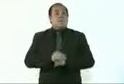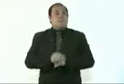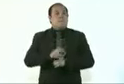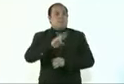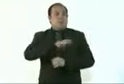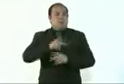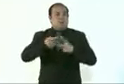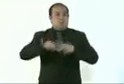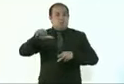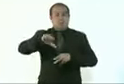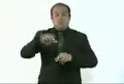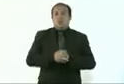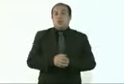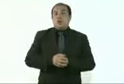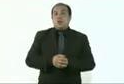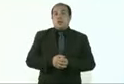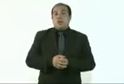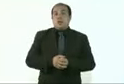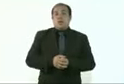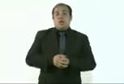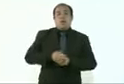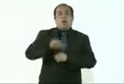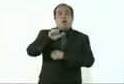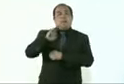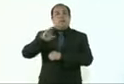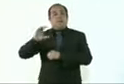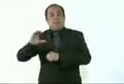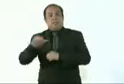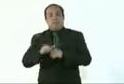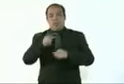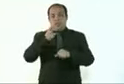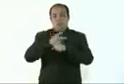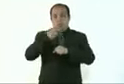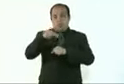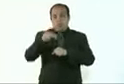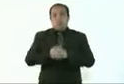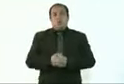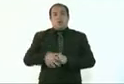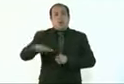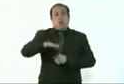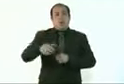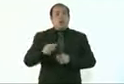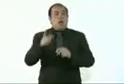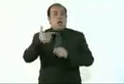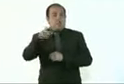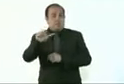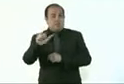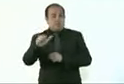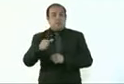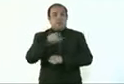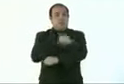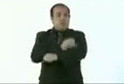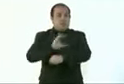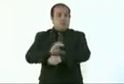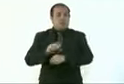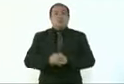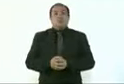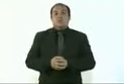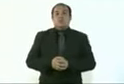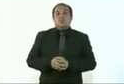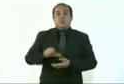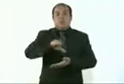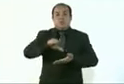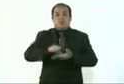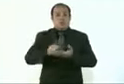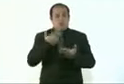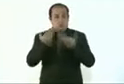personas cuyo apellido inicia con la letra A, B o C. Tenemos 3 sedes, la Sala de Armas en Iztacalco, en Ciudad Deportiva, al lado del Foro Sol, el Centro de Estudios